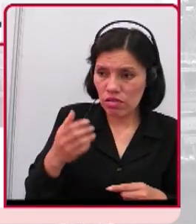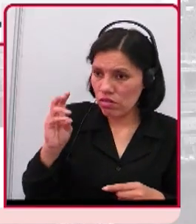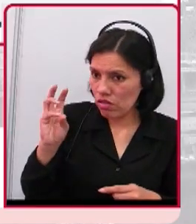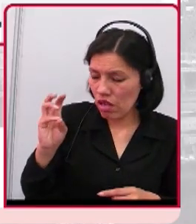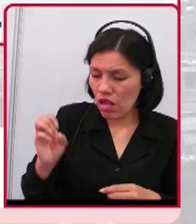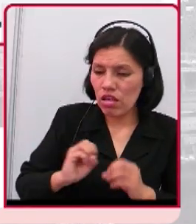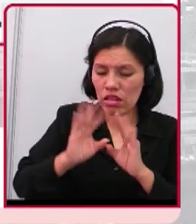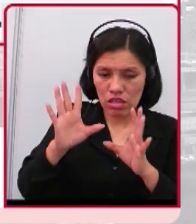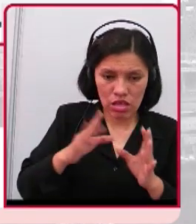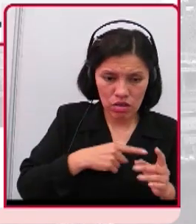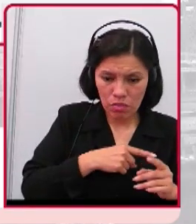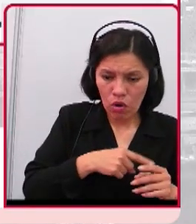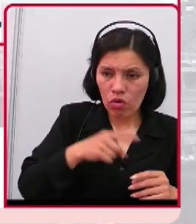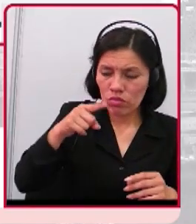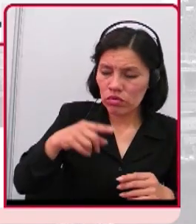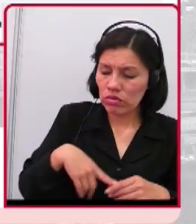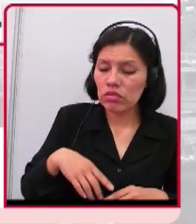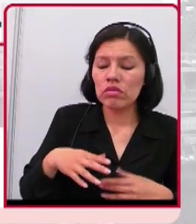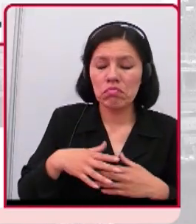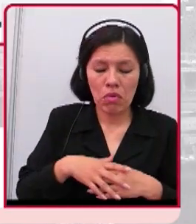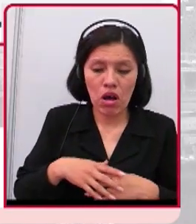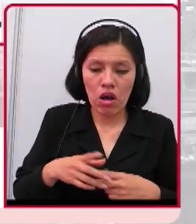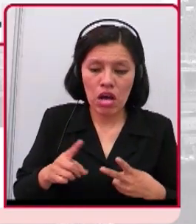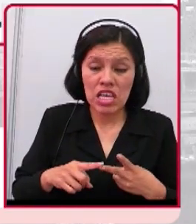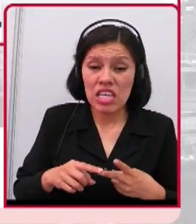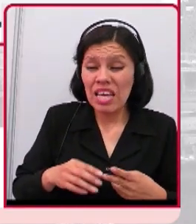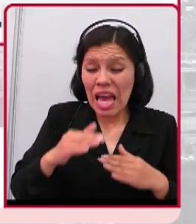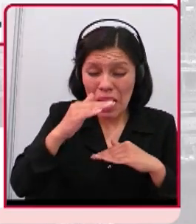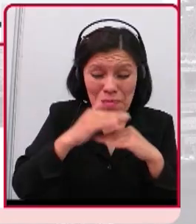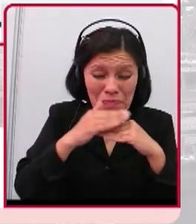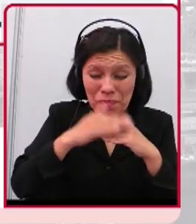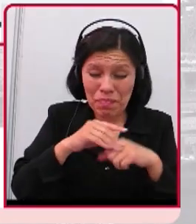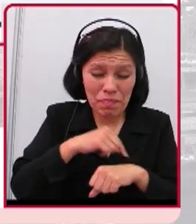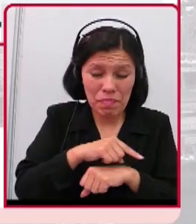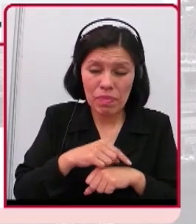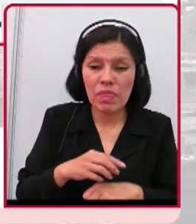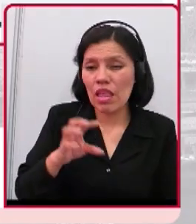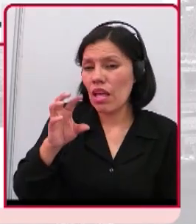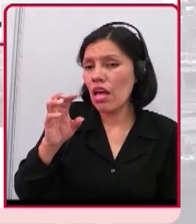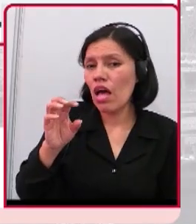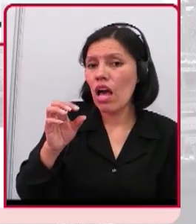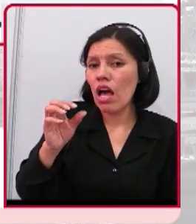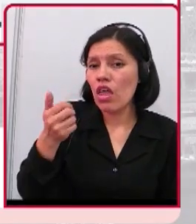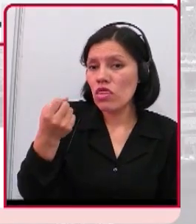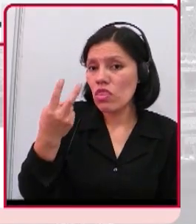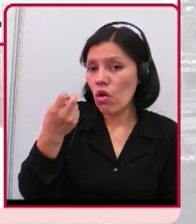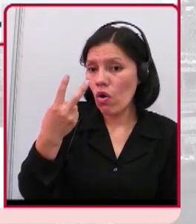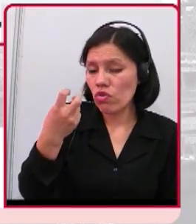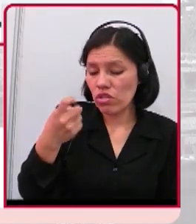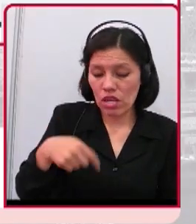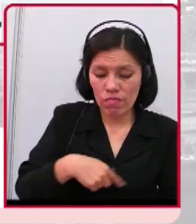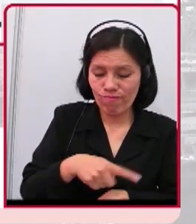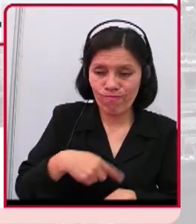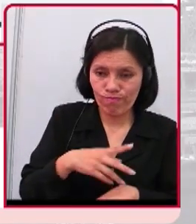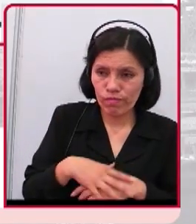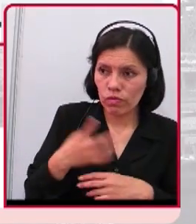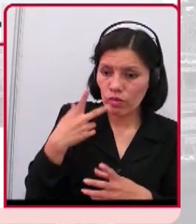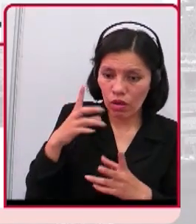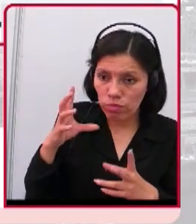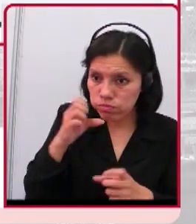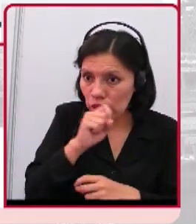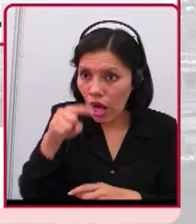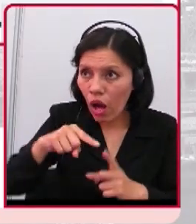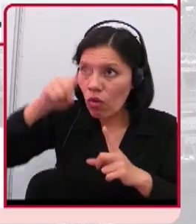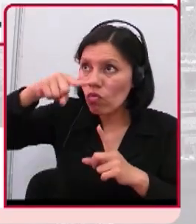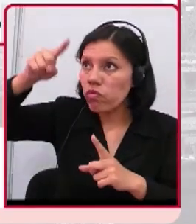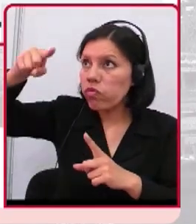para poder tomar una acción en el espesador que estemos detectando para poder descargarlo. El operador lo puede hacer de manera manual,